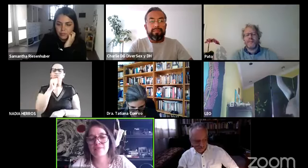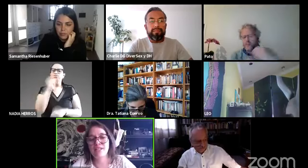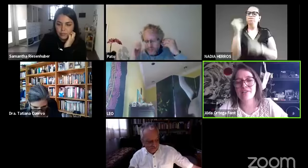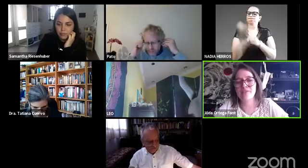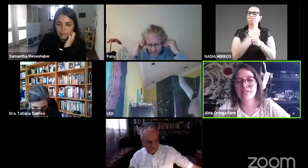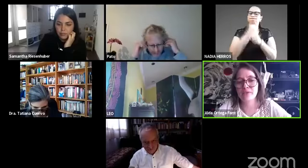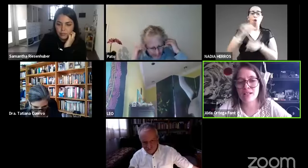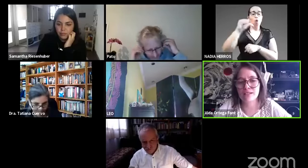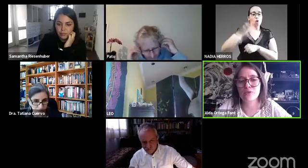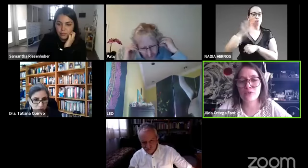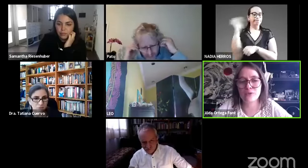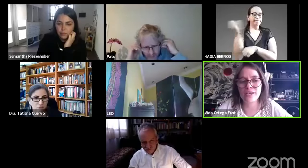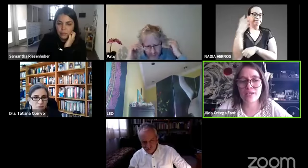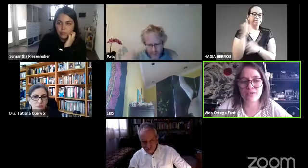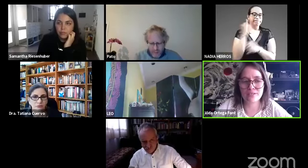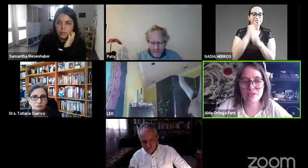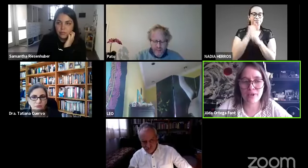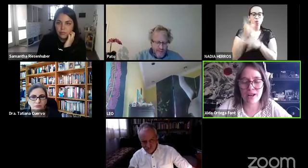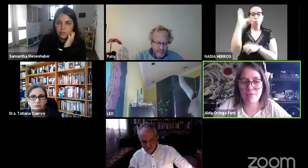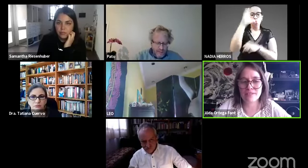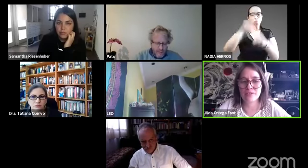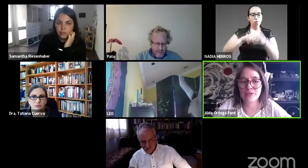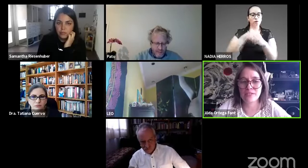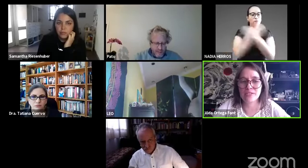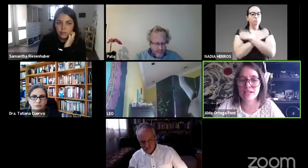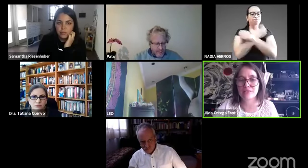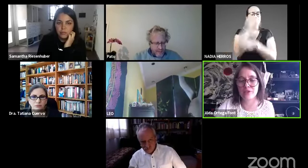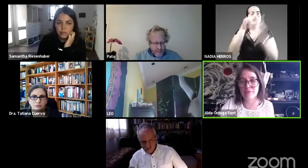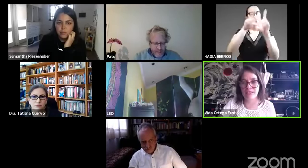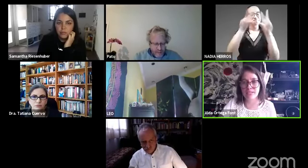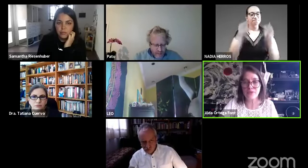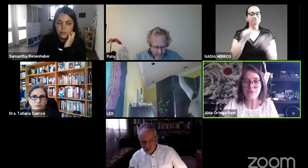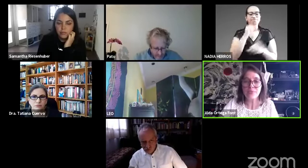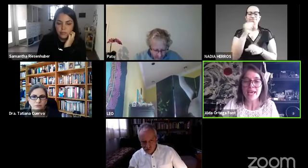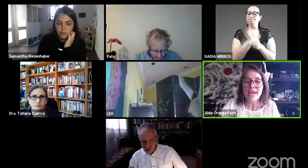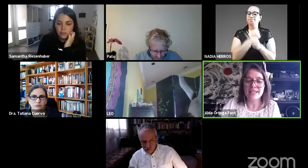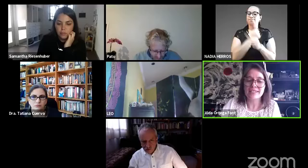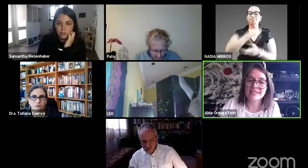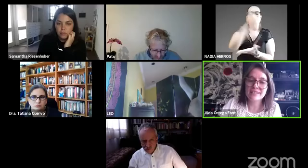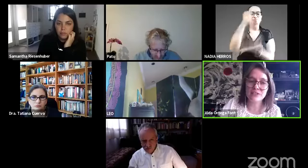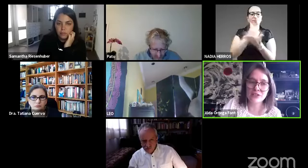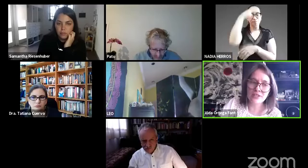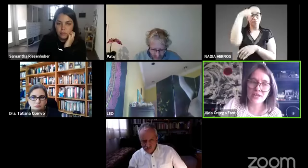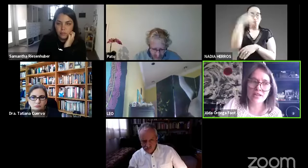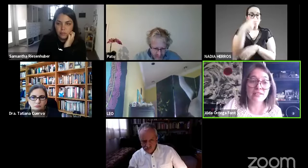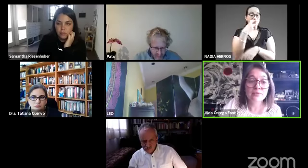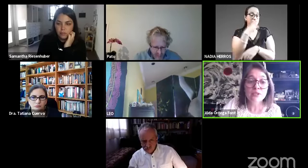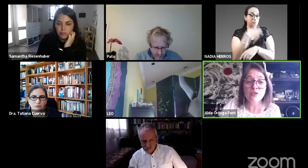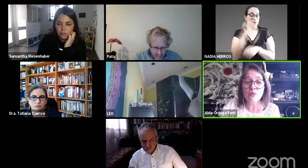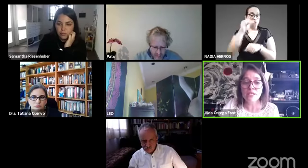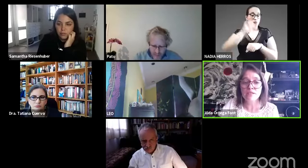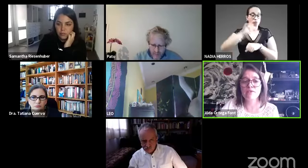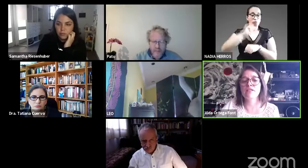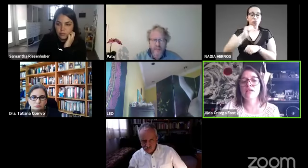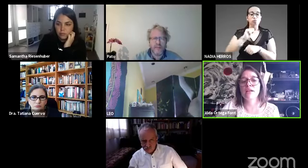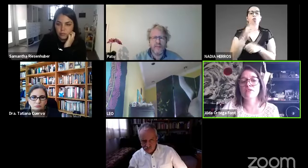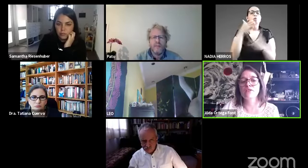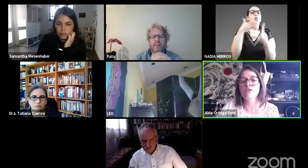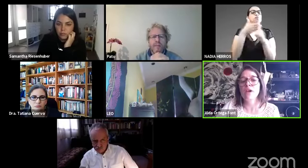el seminario virtual Cultura y Educación para la Paz y no violencia en la Ciudad de México. En esta sesión tenemos como